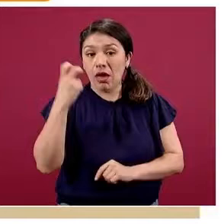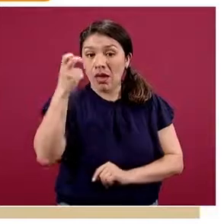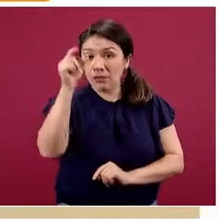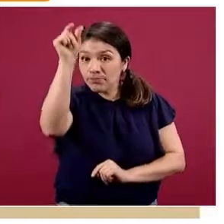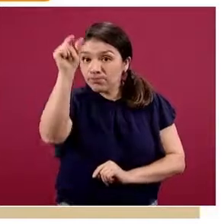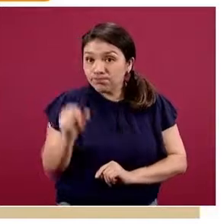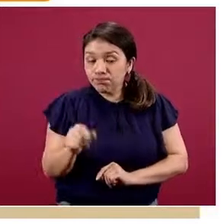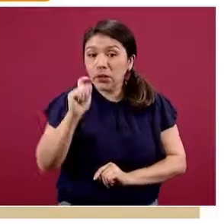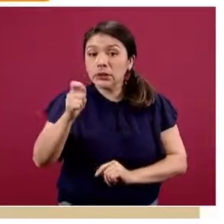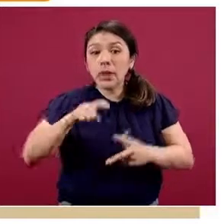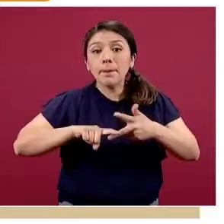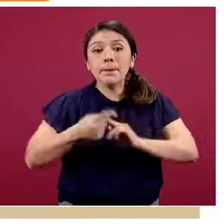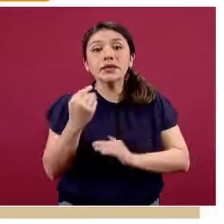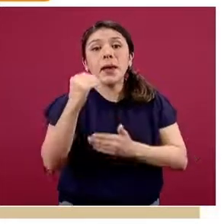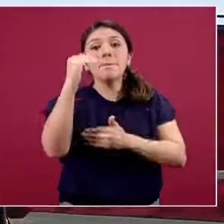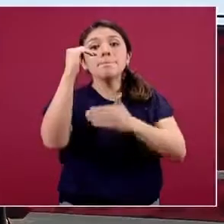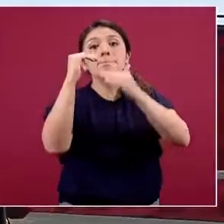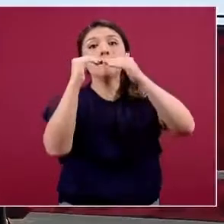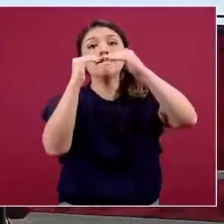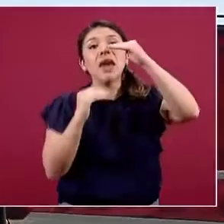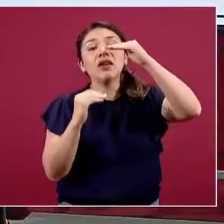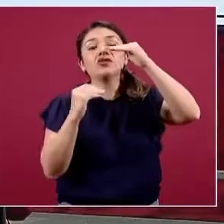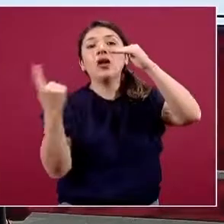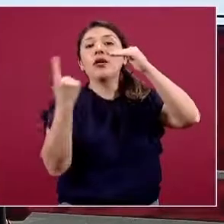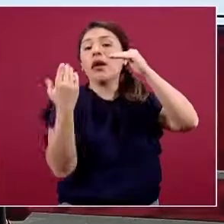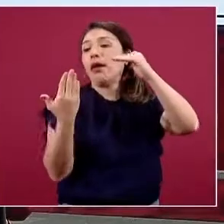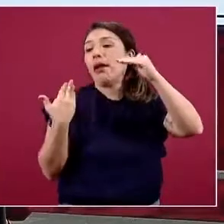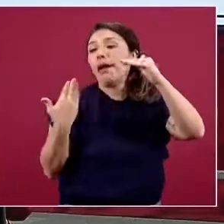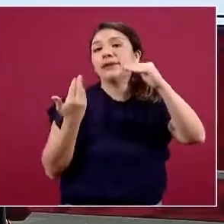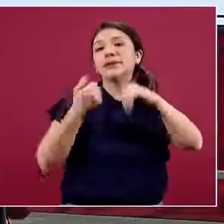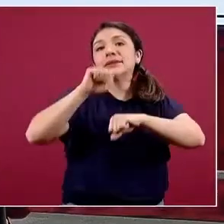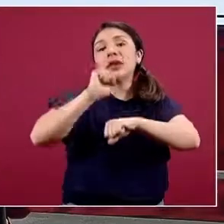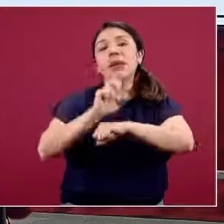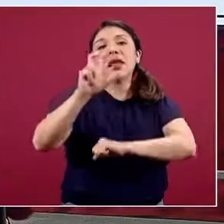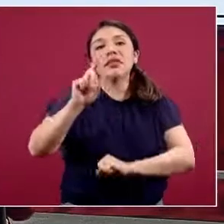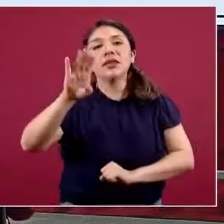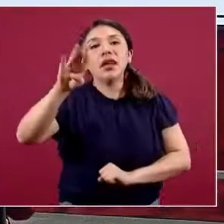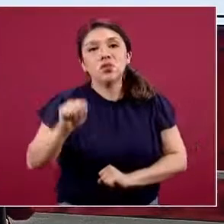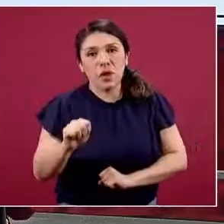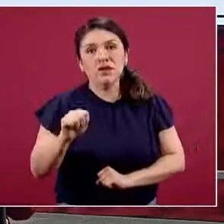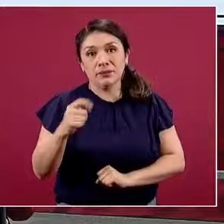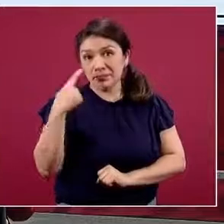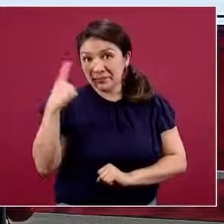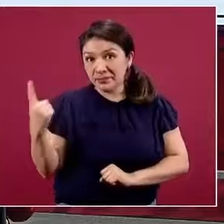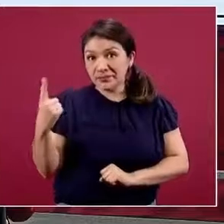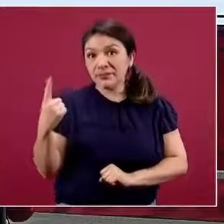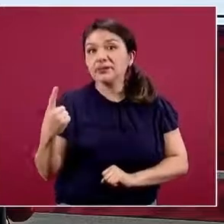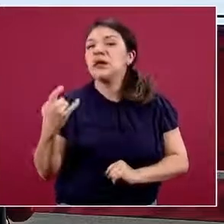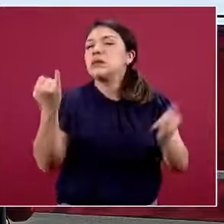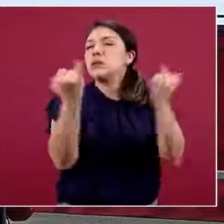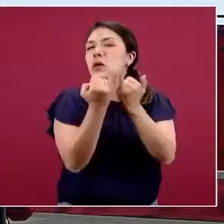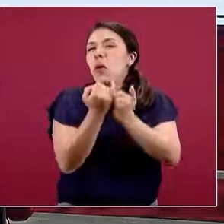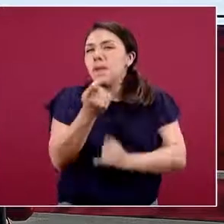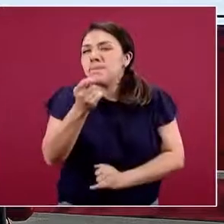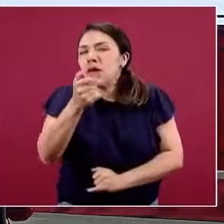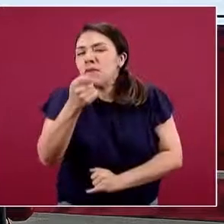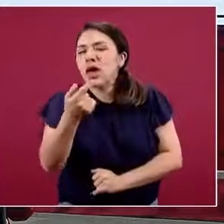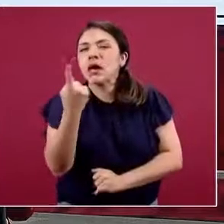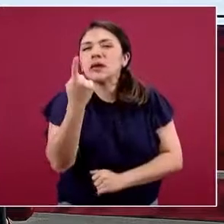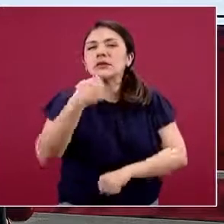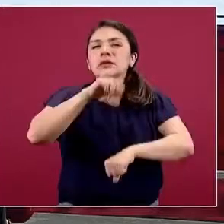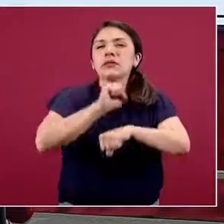columna inicia siendo menor que la que en su momento teníamos en la semana 39 y similar a la de las